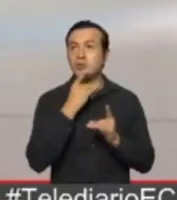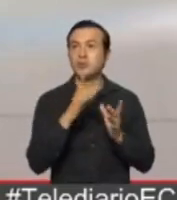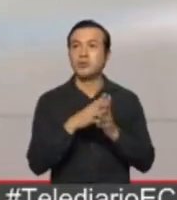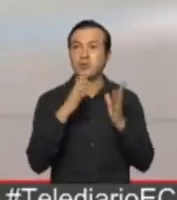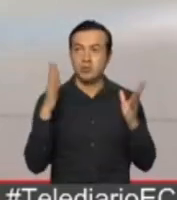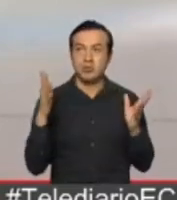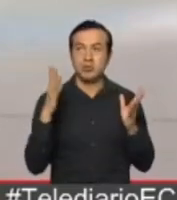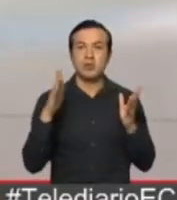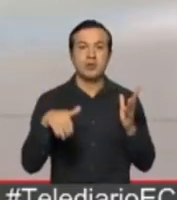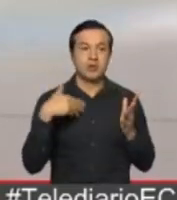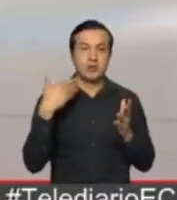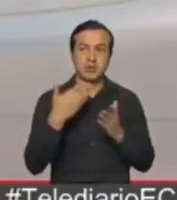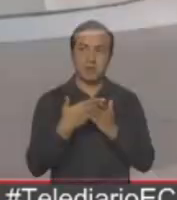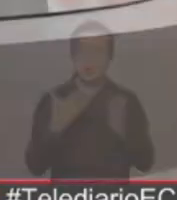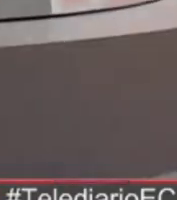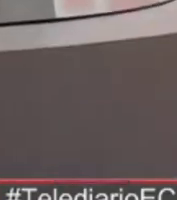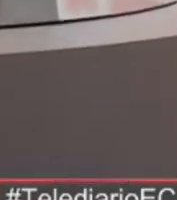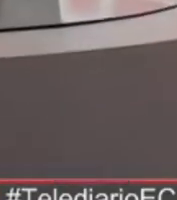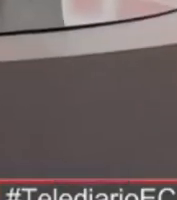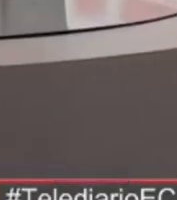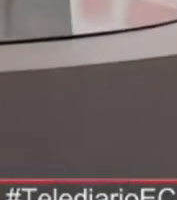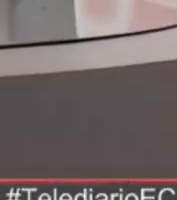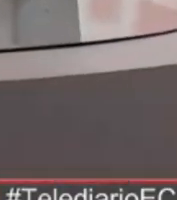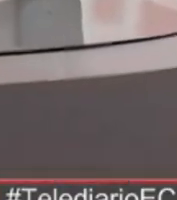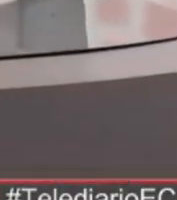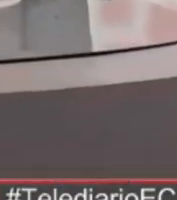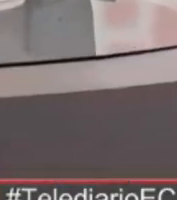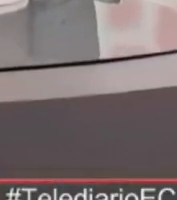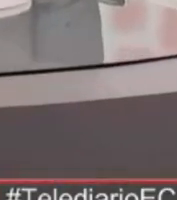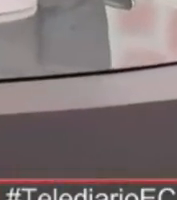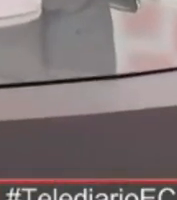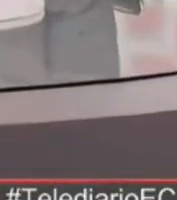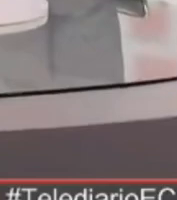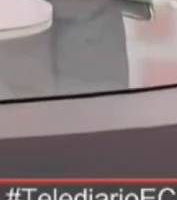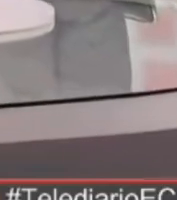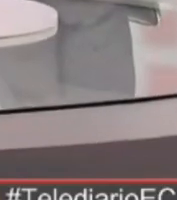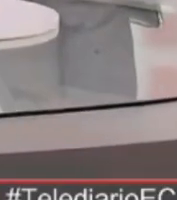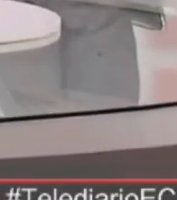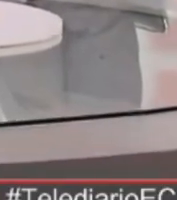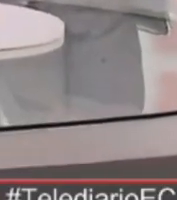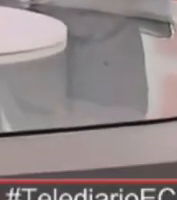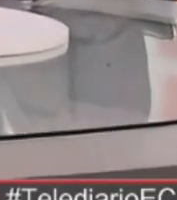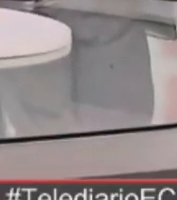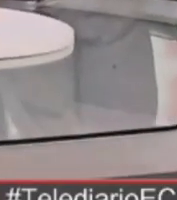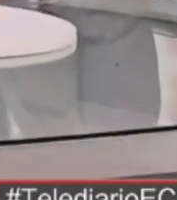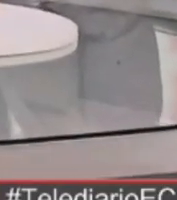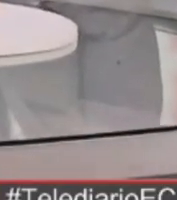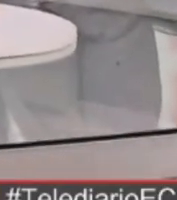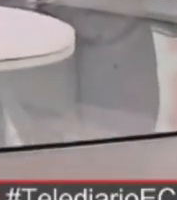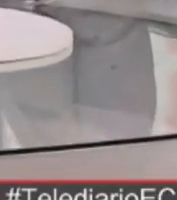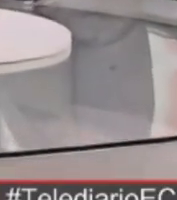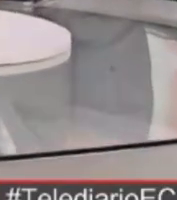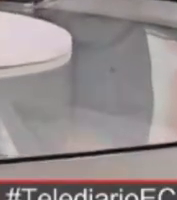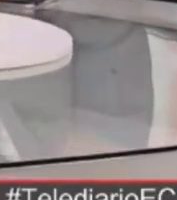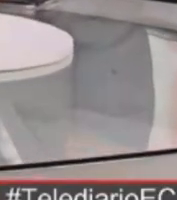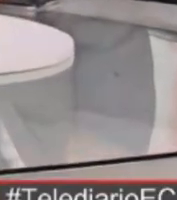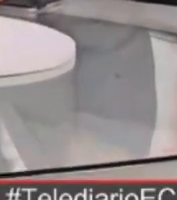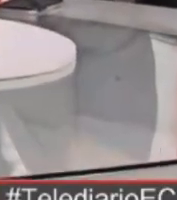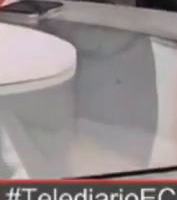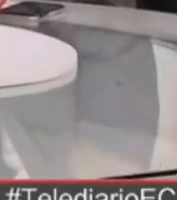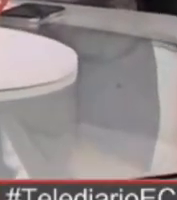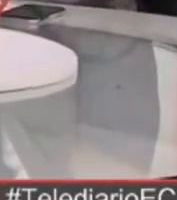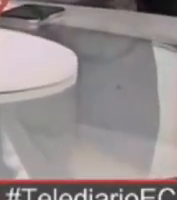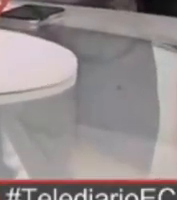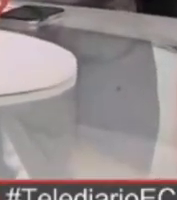arriesgarse quien no conoce la ruta del vértigo quien no conoce también la habilidad de los de los pi